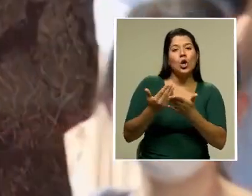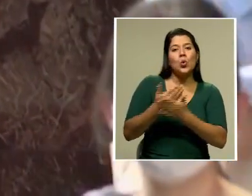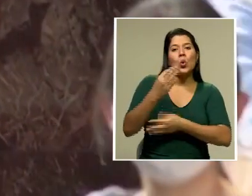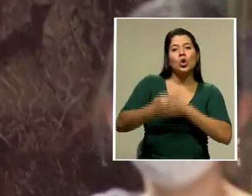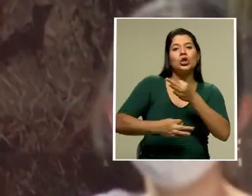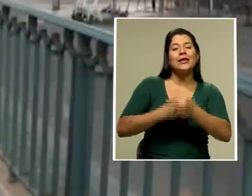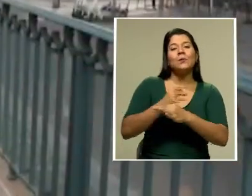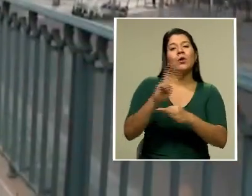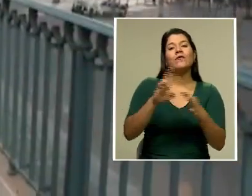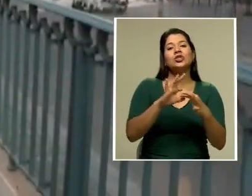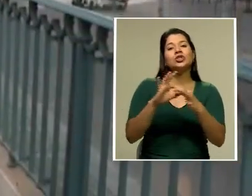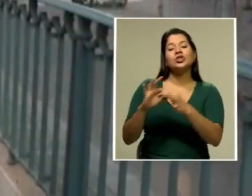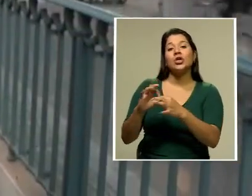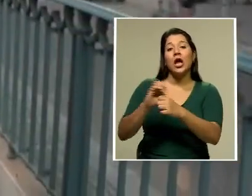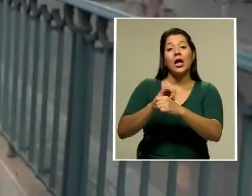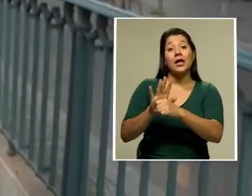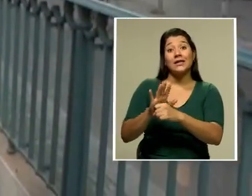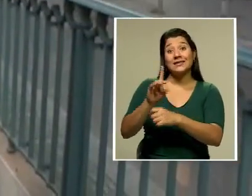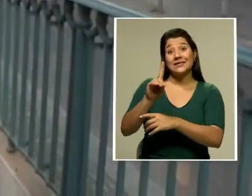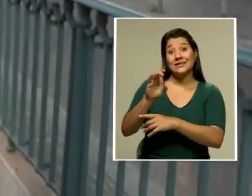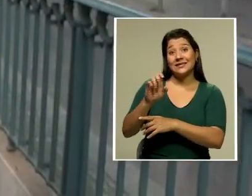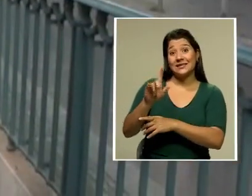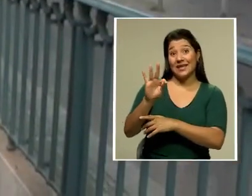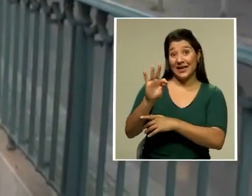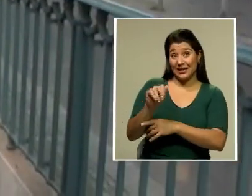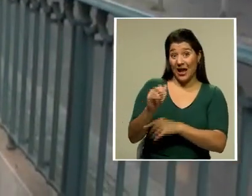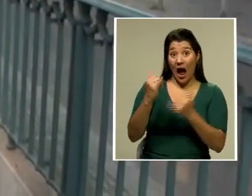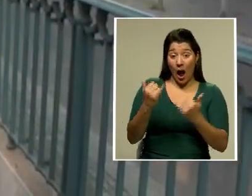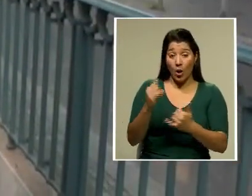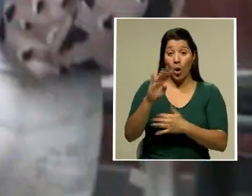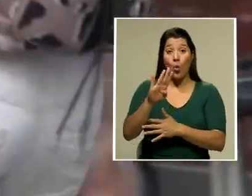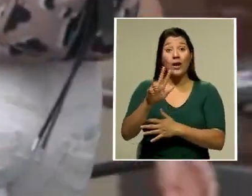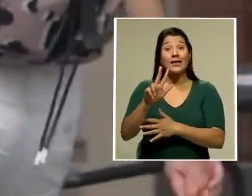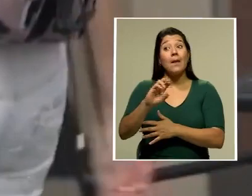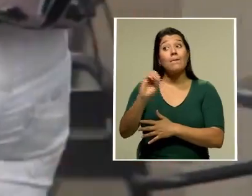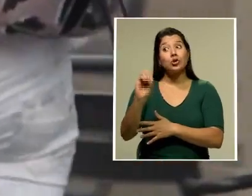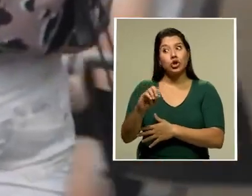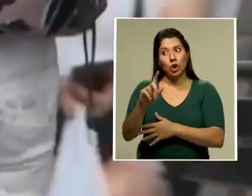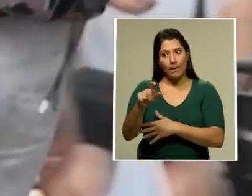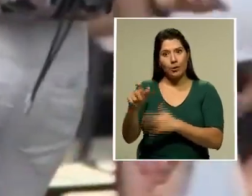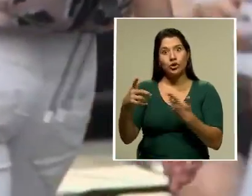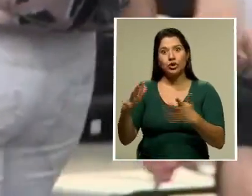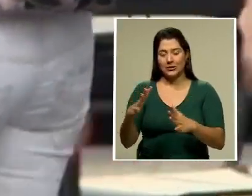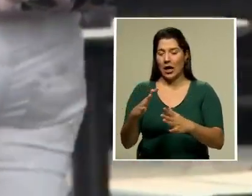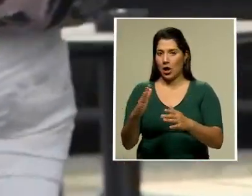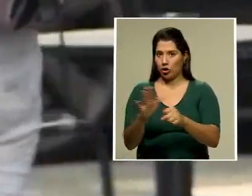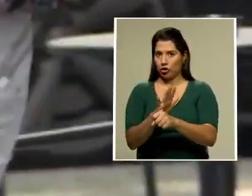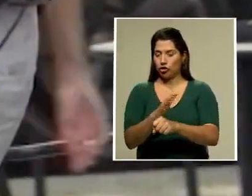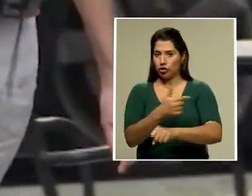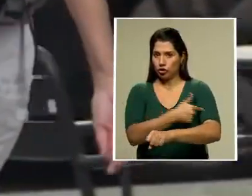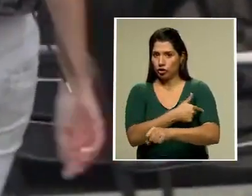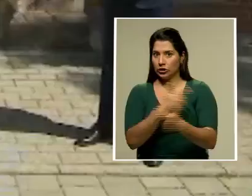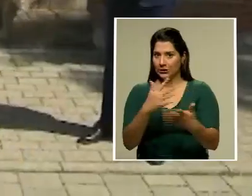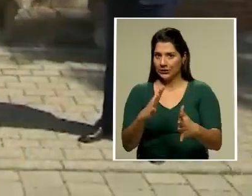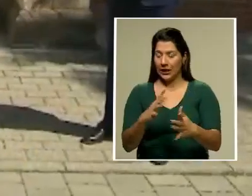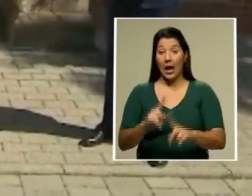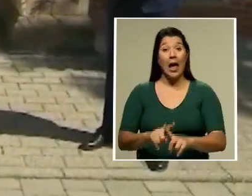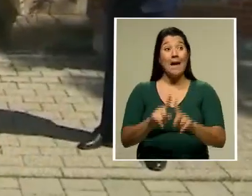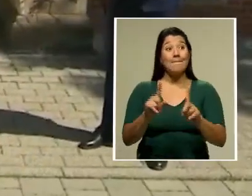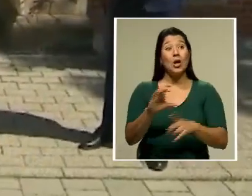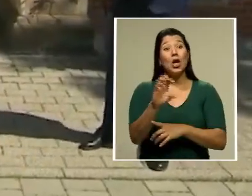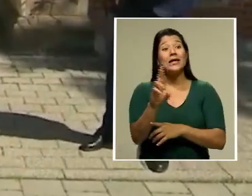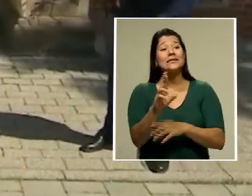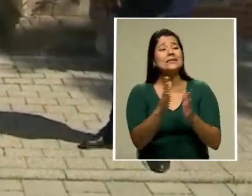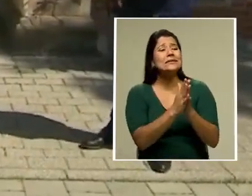coronavirus más contagiosa. El 43% de la población está completamente inmunizada, pero la canciller Angela Merkel ha pedido a